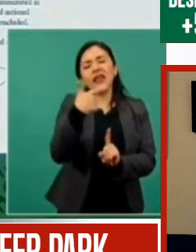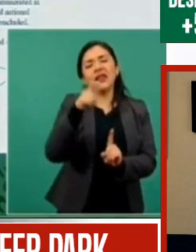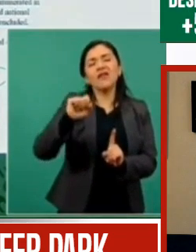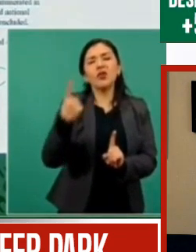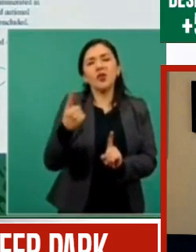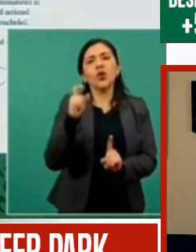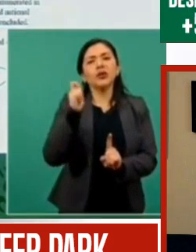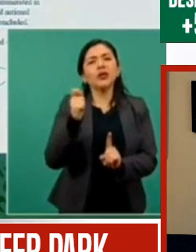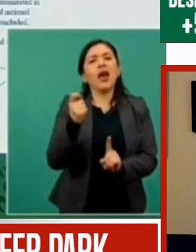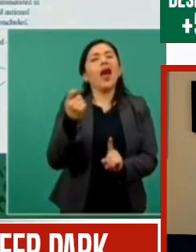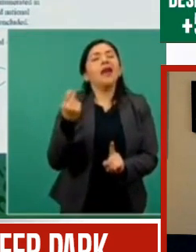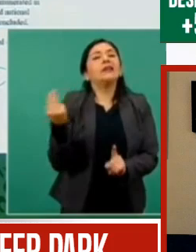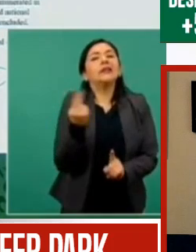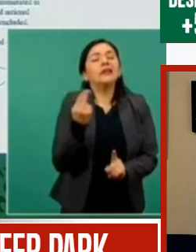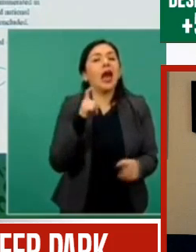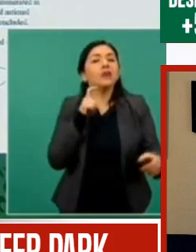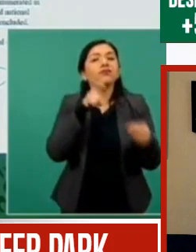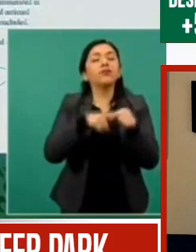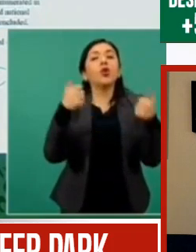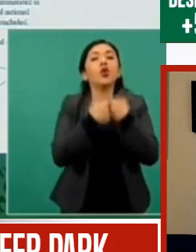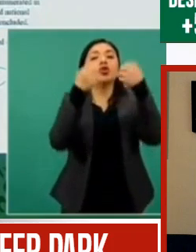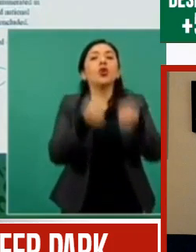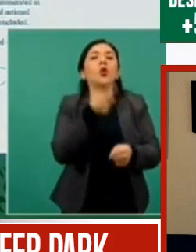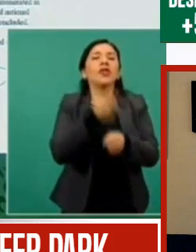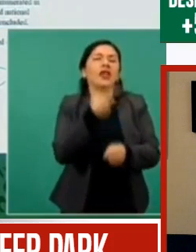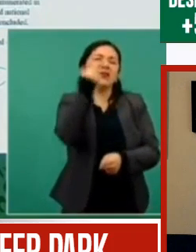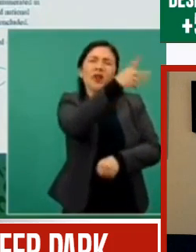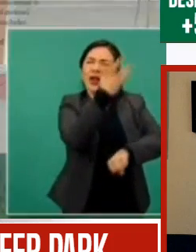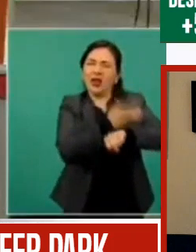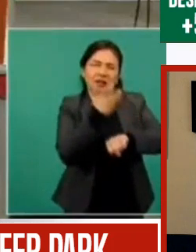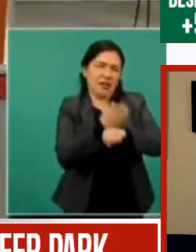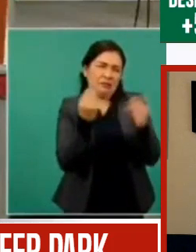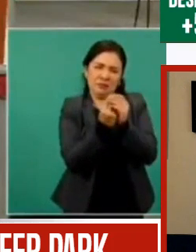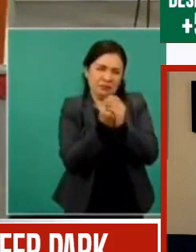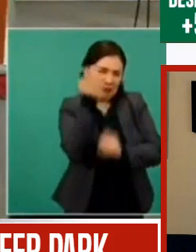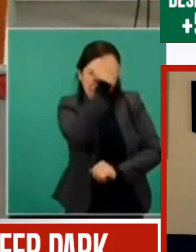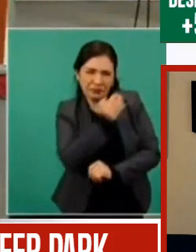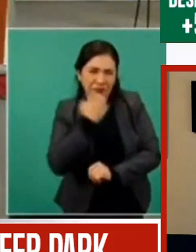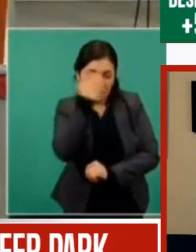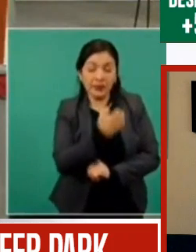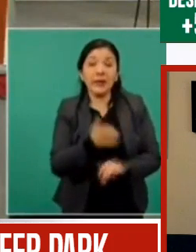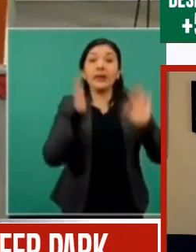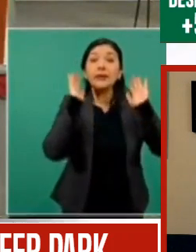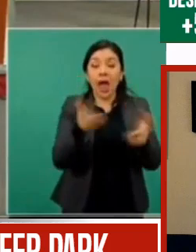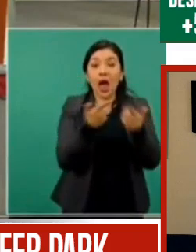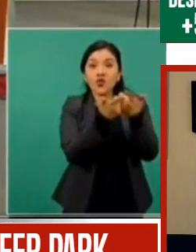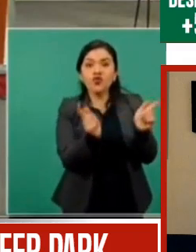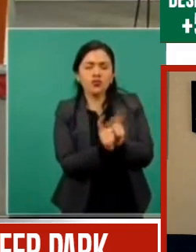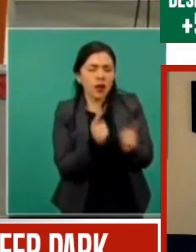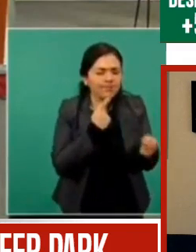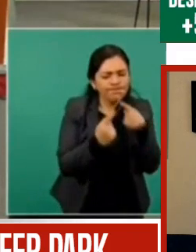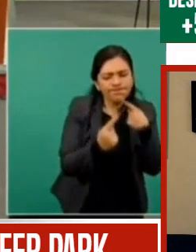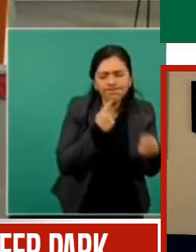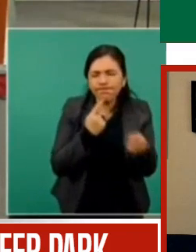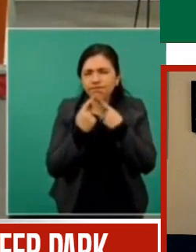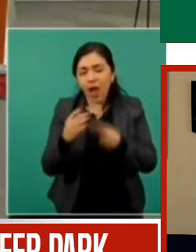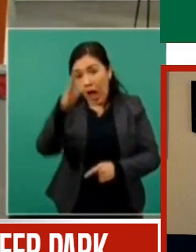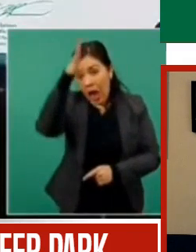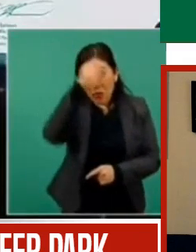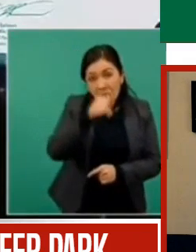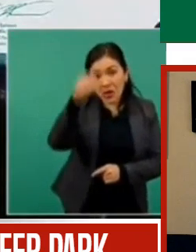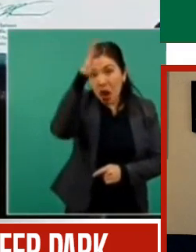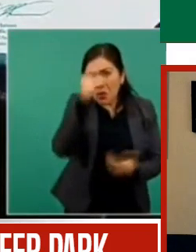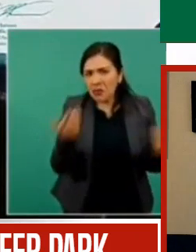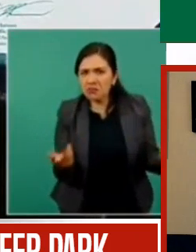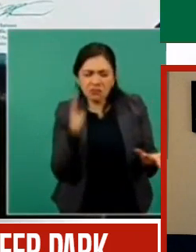que pueden o tienen relación con la seguridad nacional de los eeuu el comité ha determinado que no